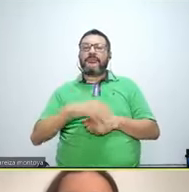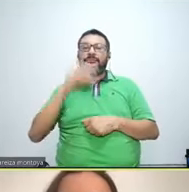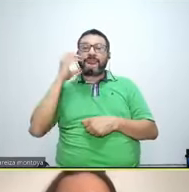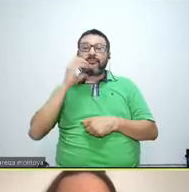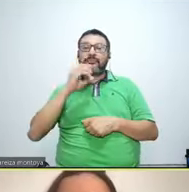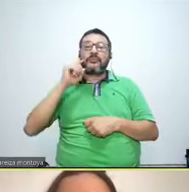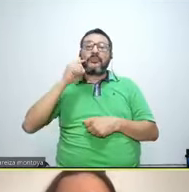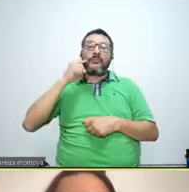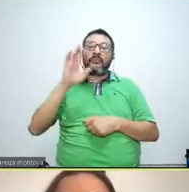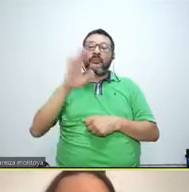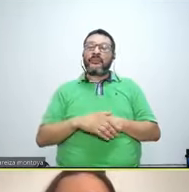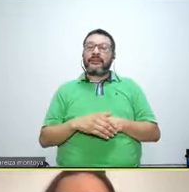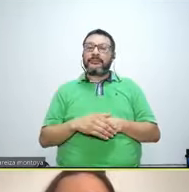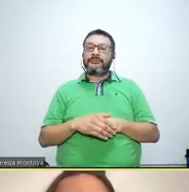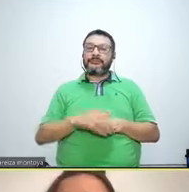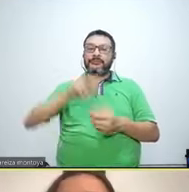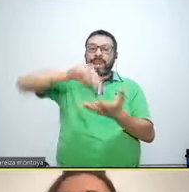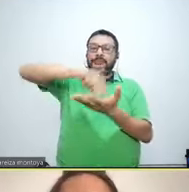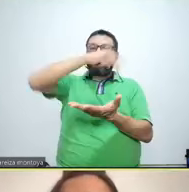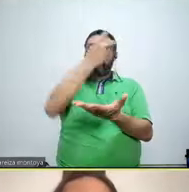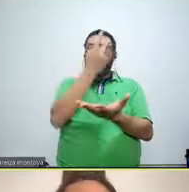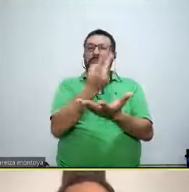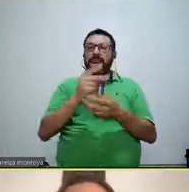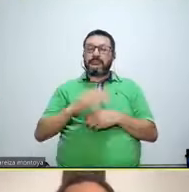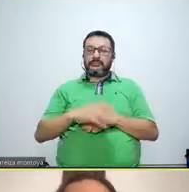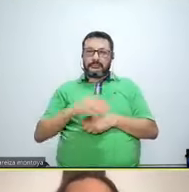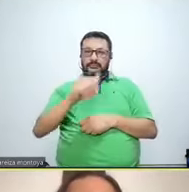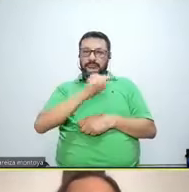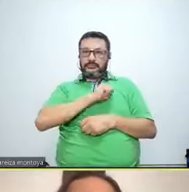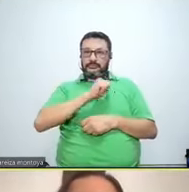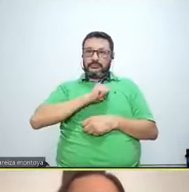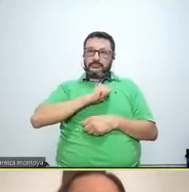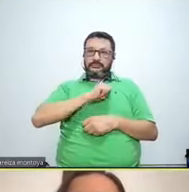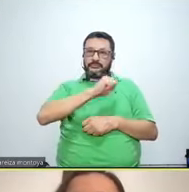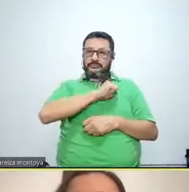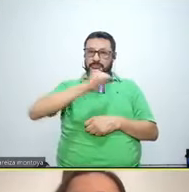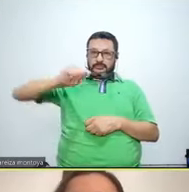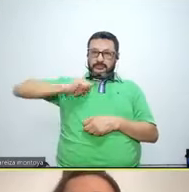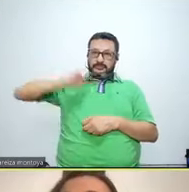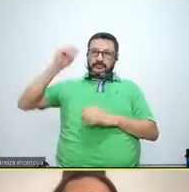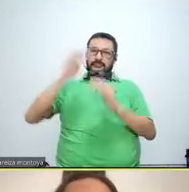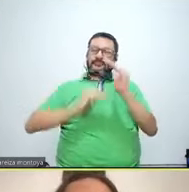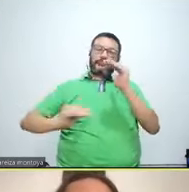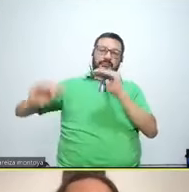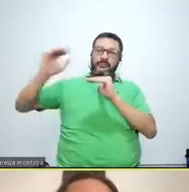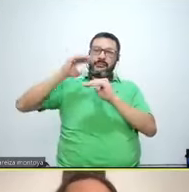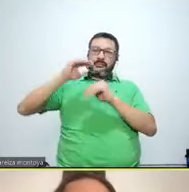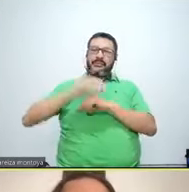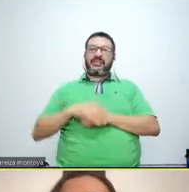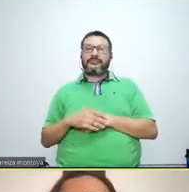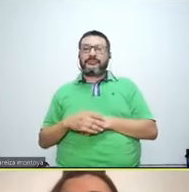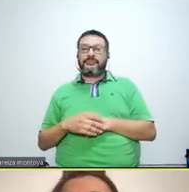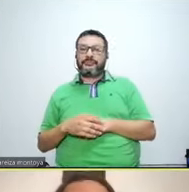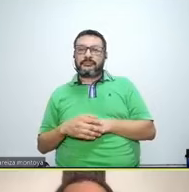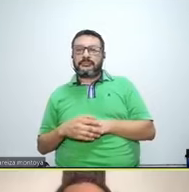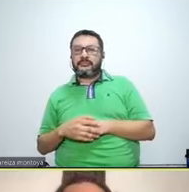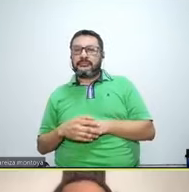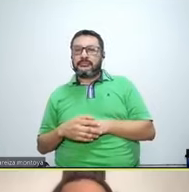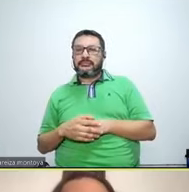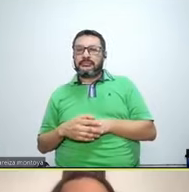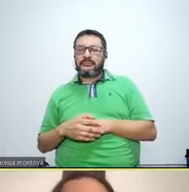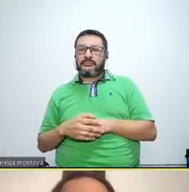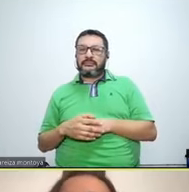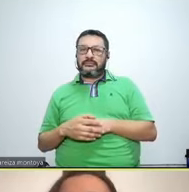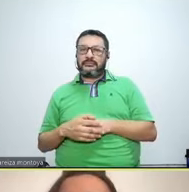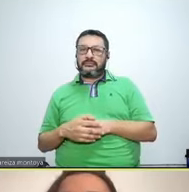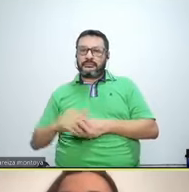televidentes la gimnasia como un deporte, si bien es de arte y precisión, es un deporte individual. Así es como la